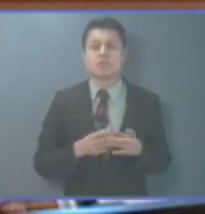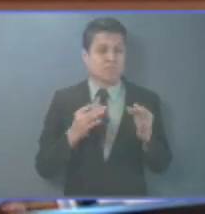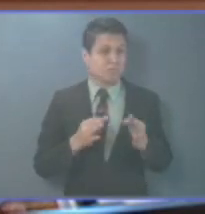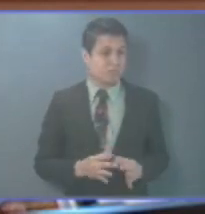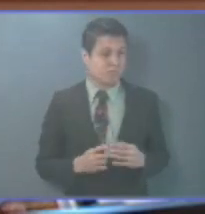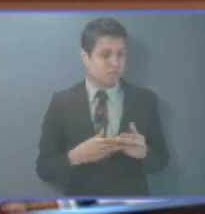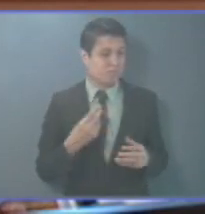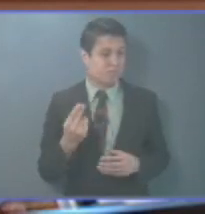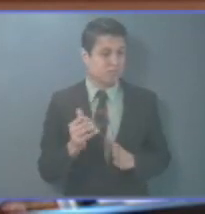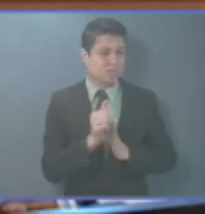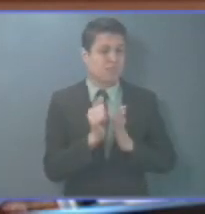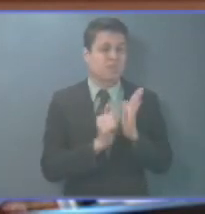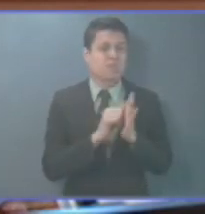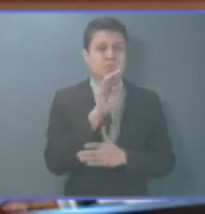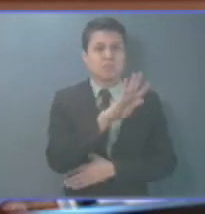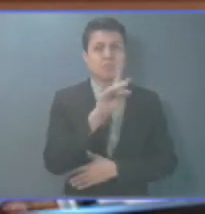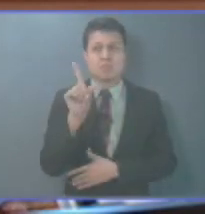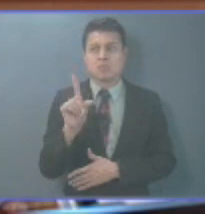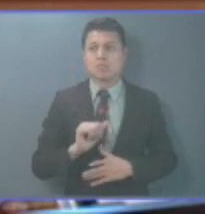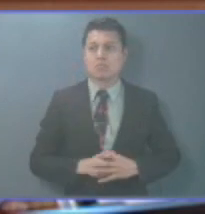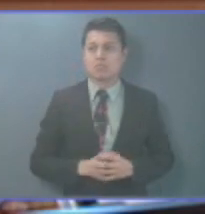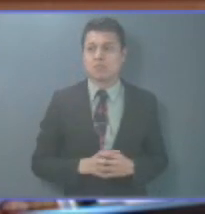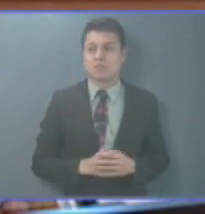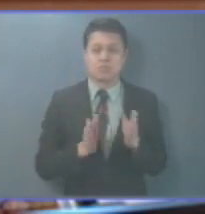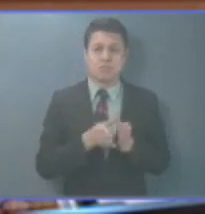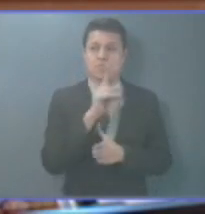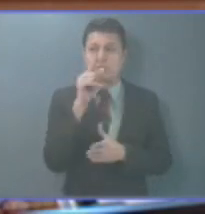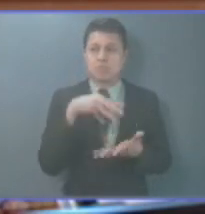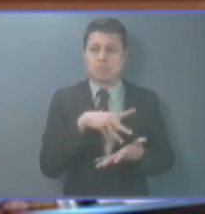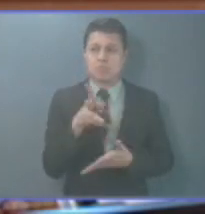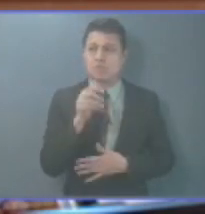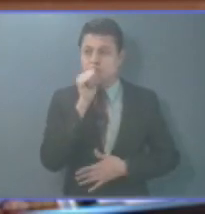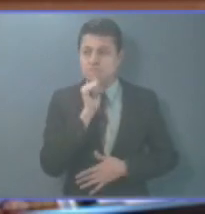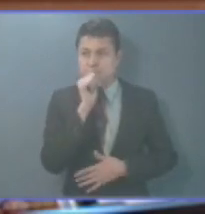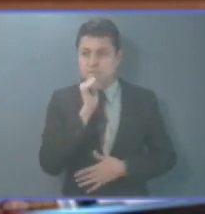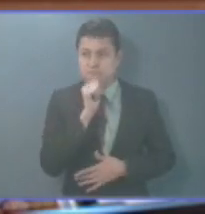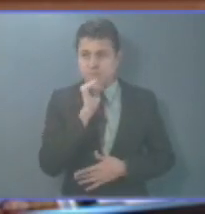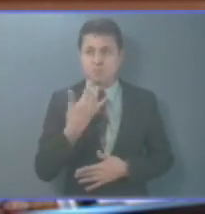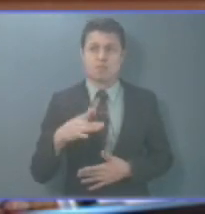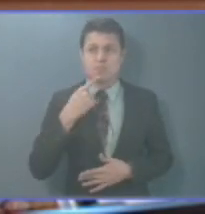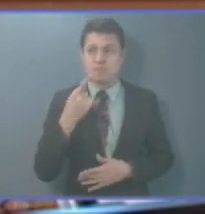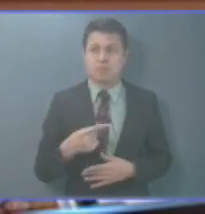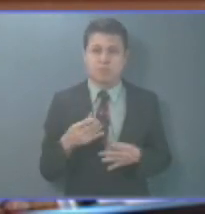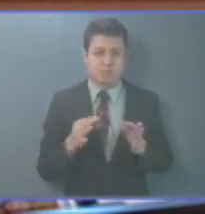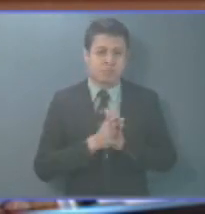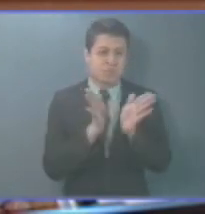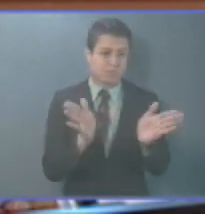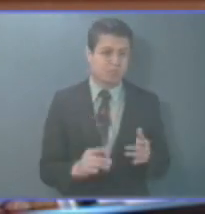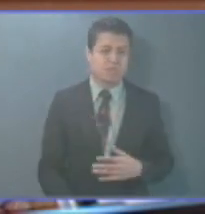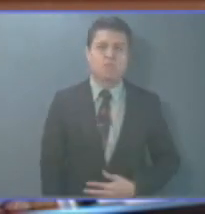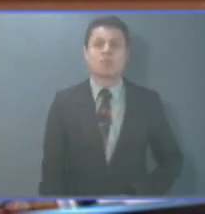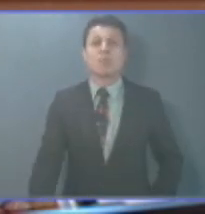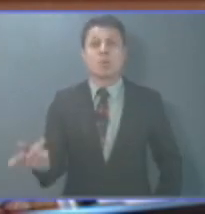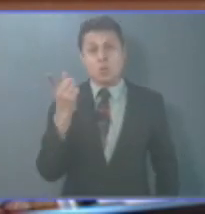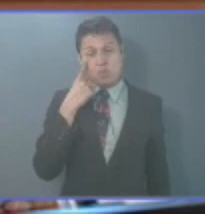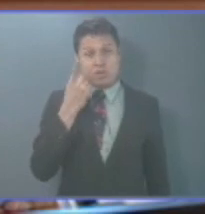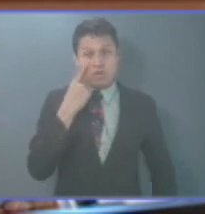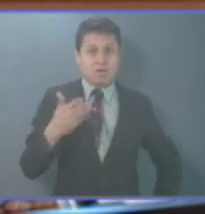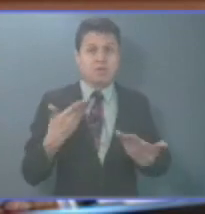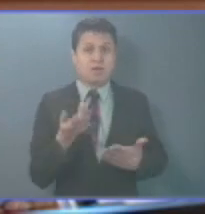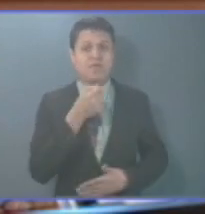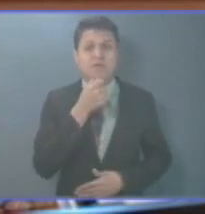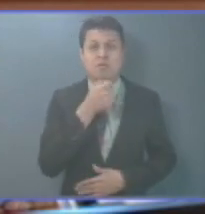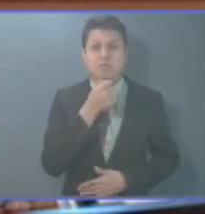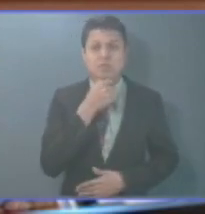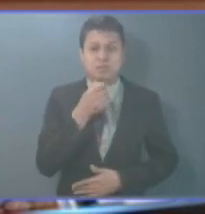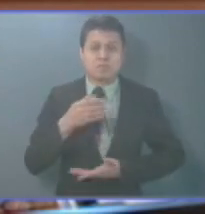accesibles, artículo 41. Las instituciones públicas y privadas abiertas al público en general procurarán brindar información